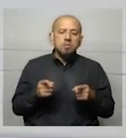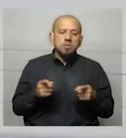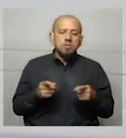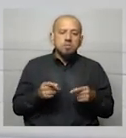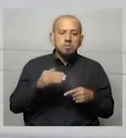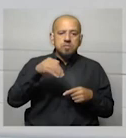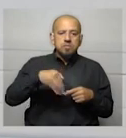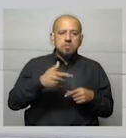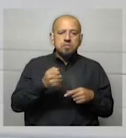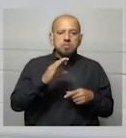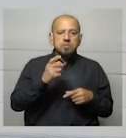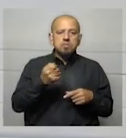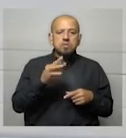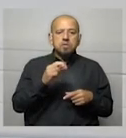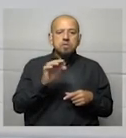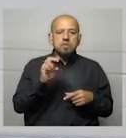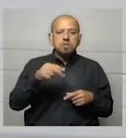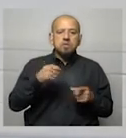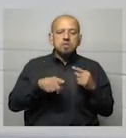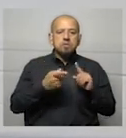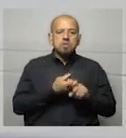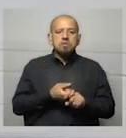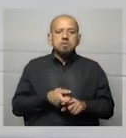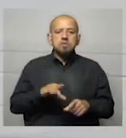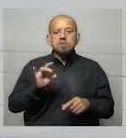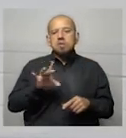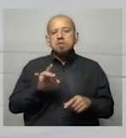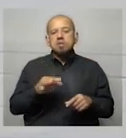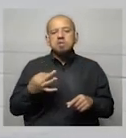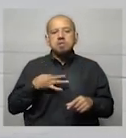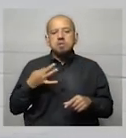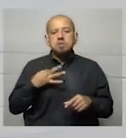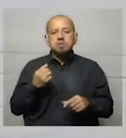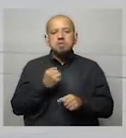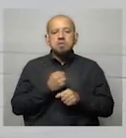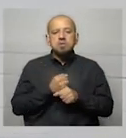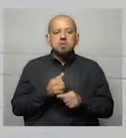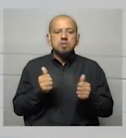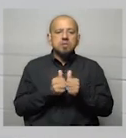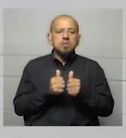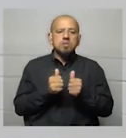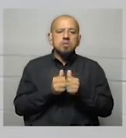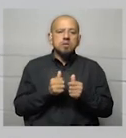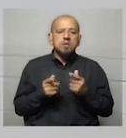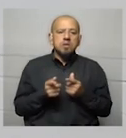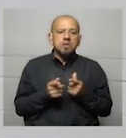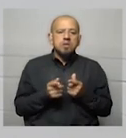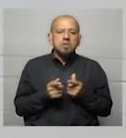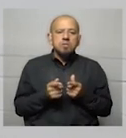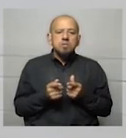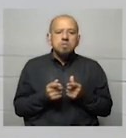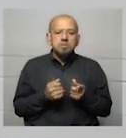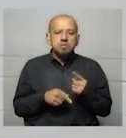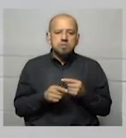mi esposa, también hace como más de 15 años que lo hacemos, que trabajamos juntos, y el monitor fue como